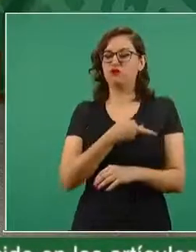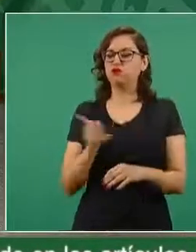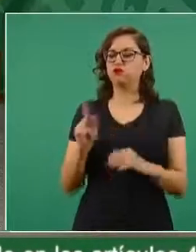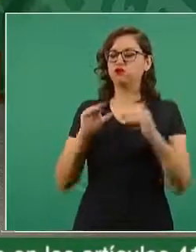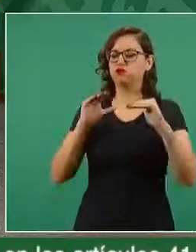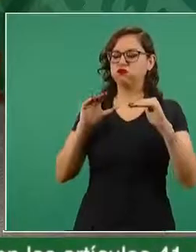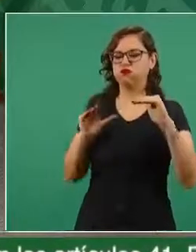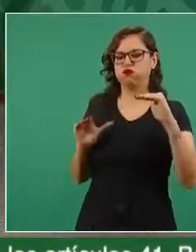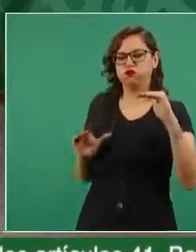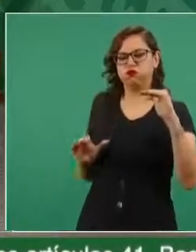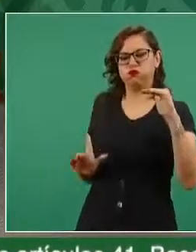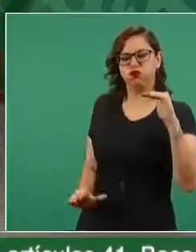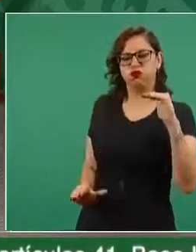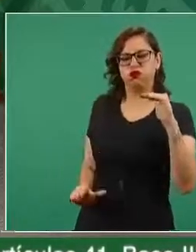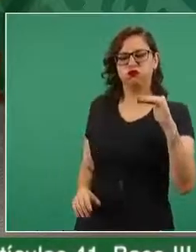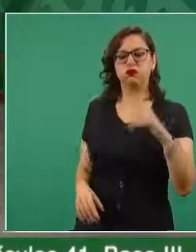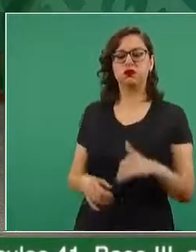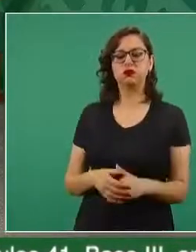Luego,